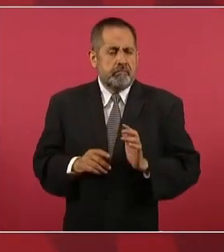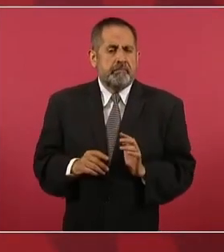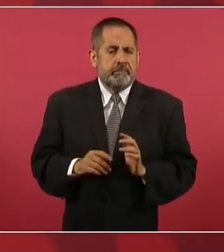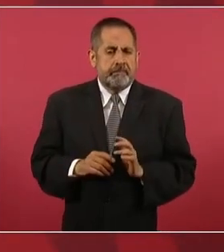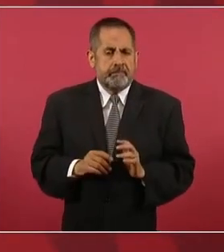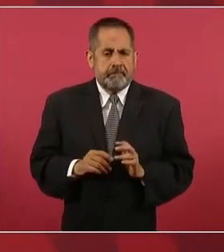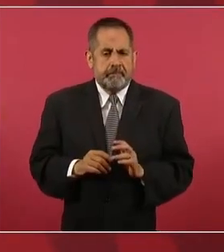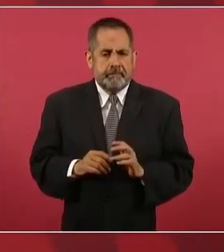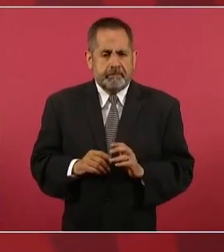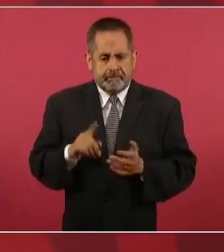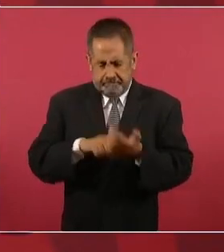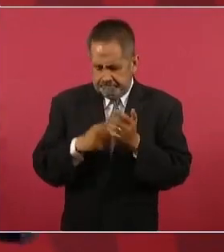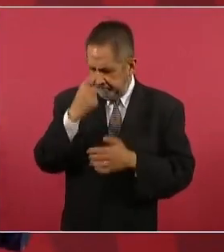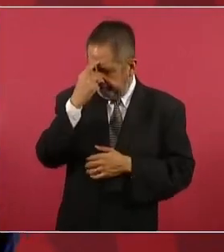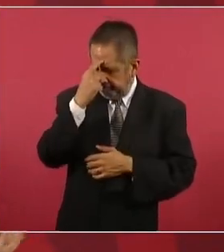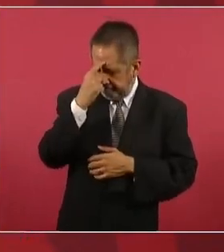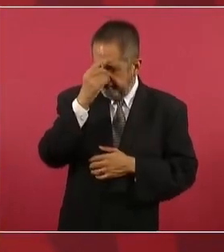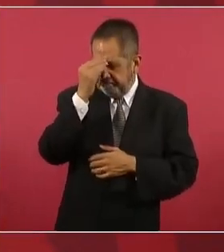con mística,